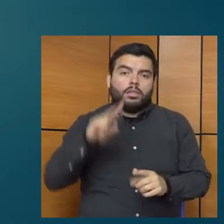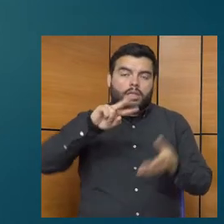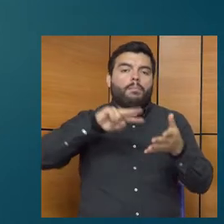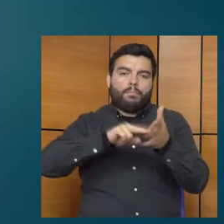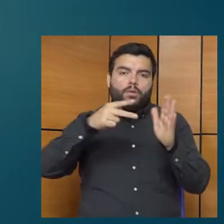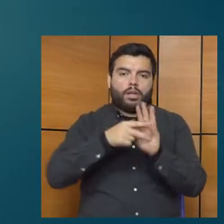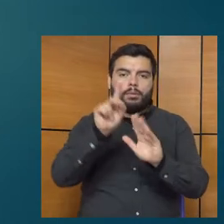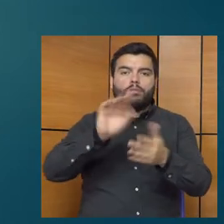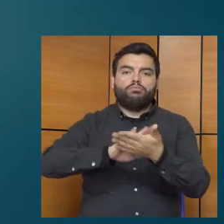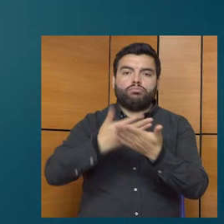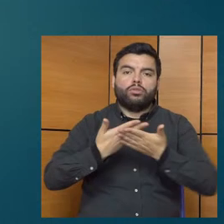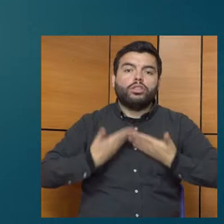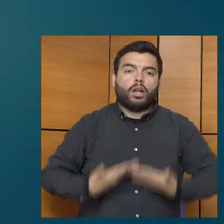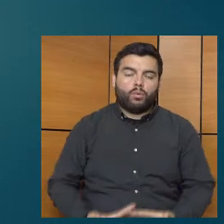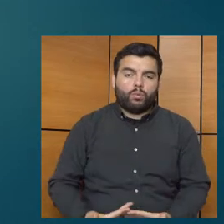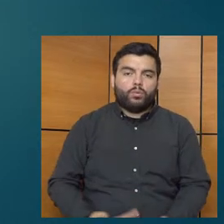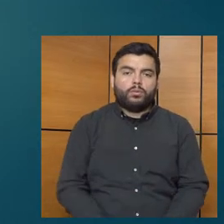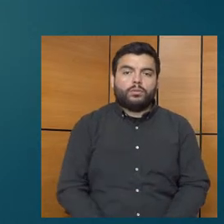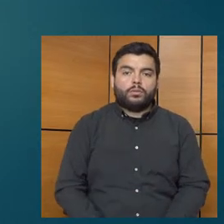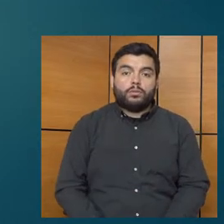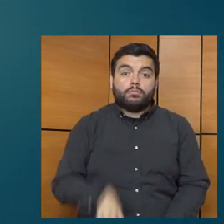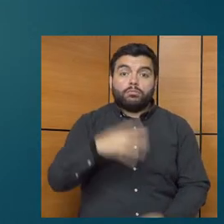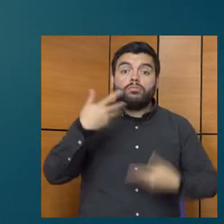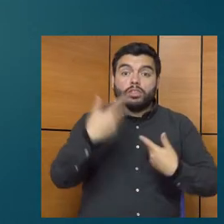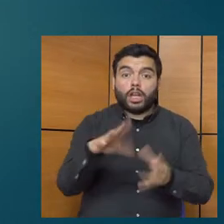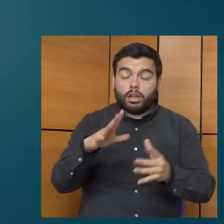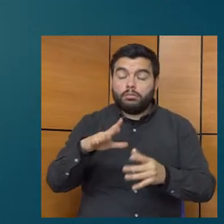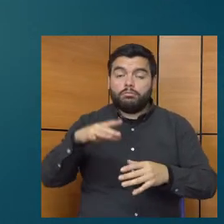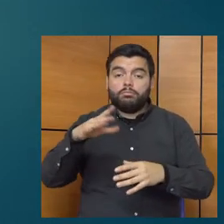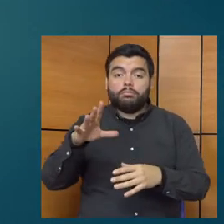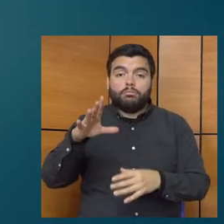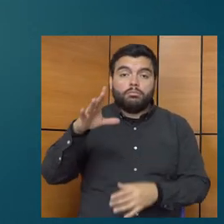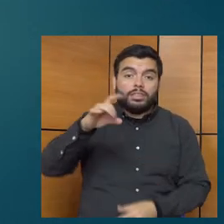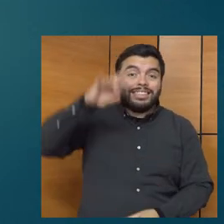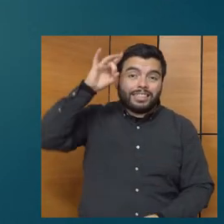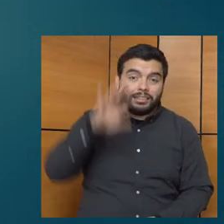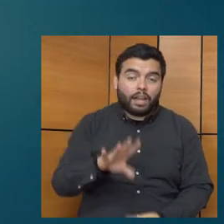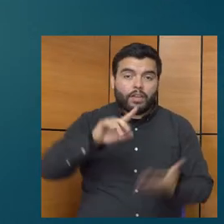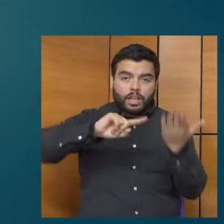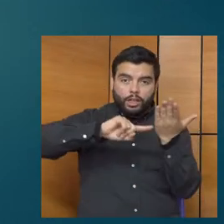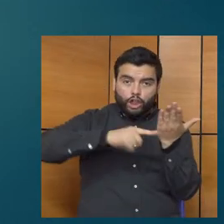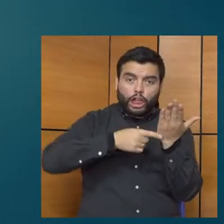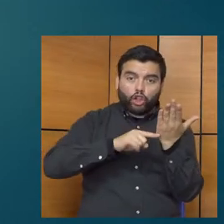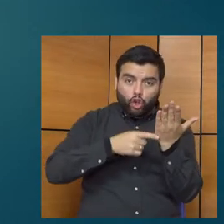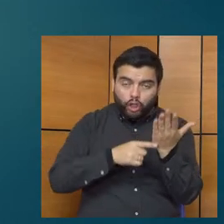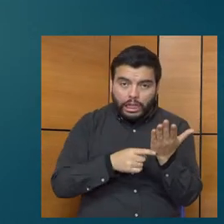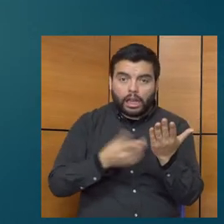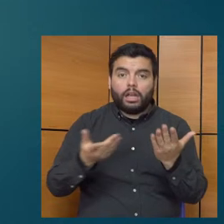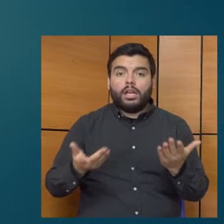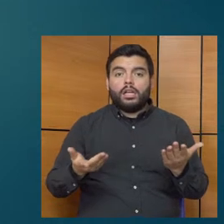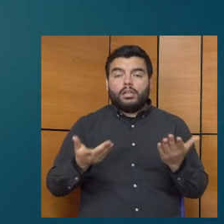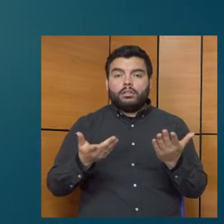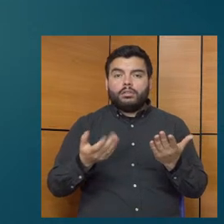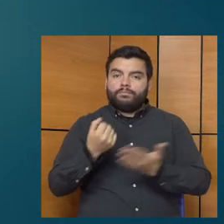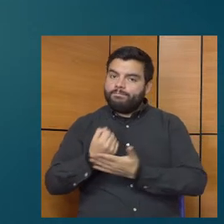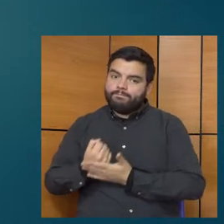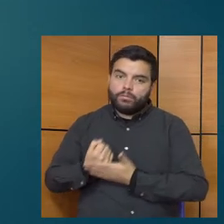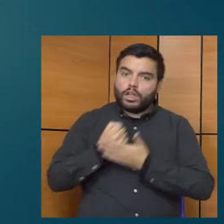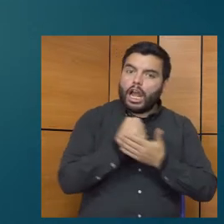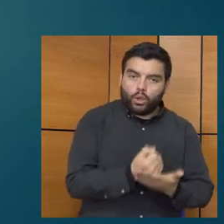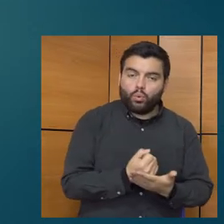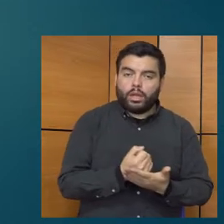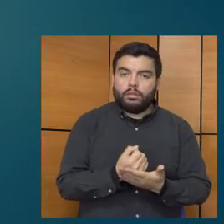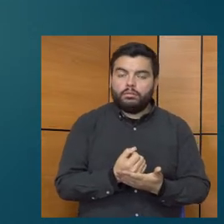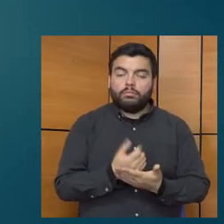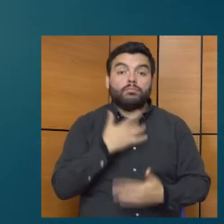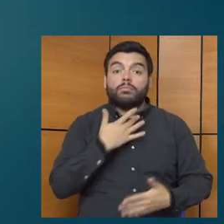problemática. Se ha comprobado que las nuevas tecnologías digitales pueden ayudar en cierta forma, en cierto grado,